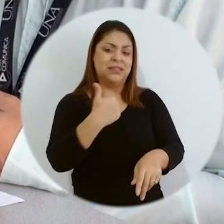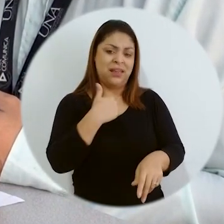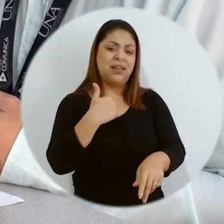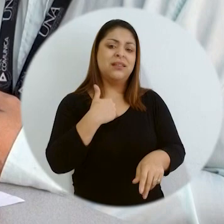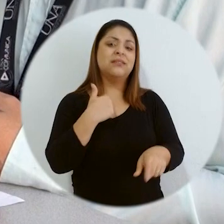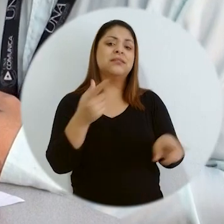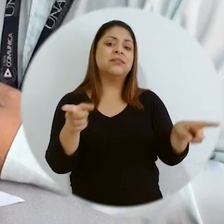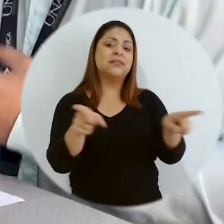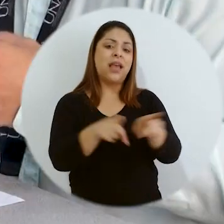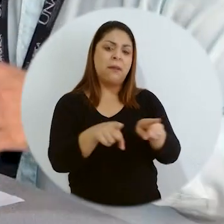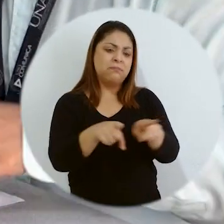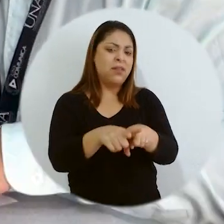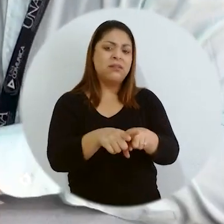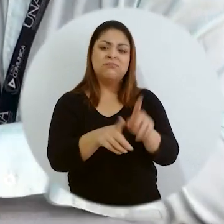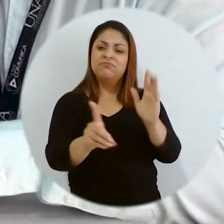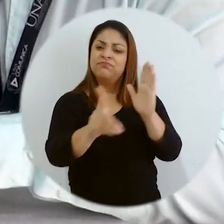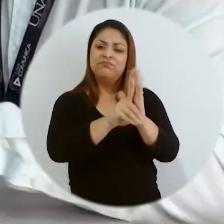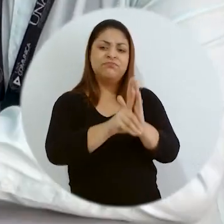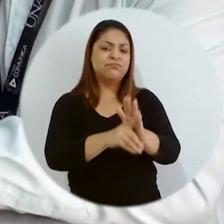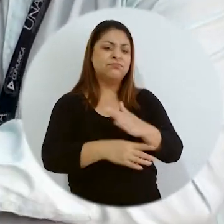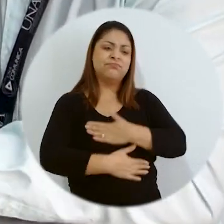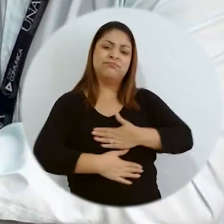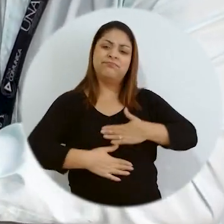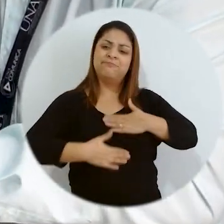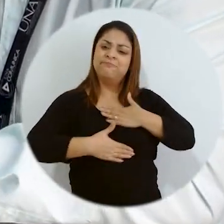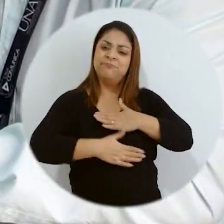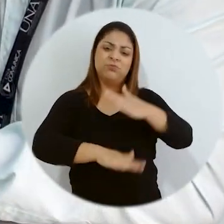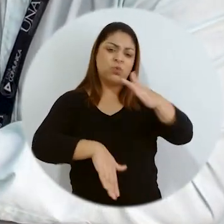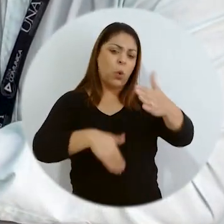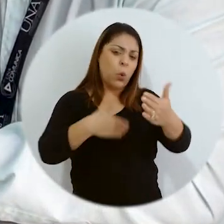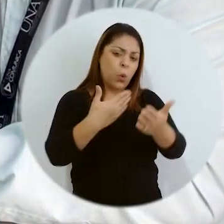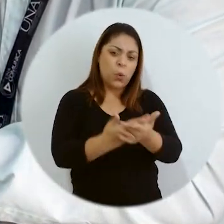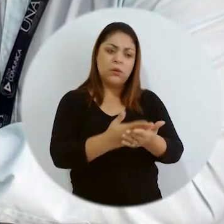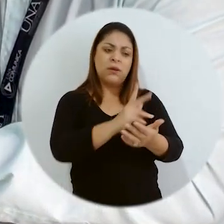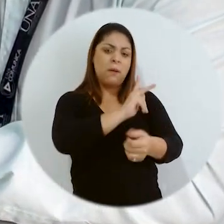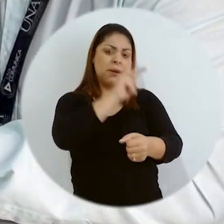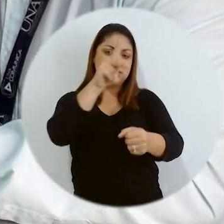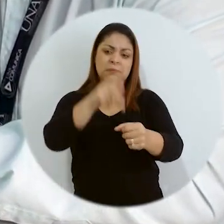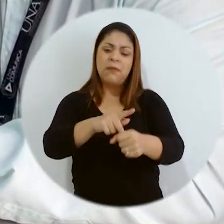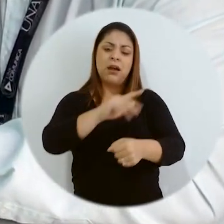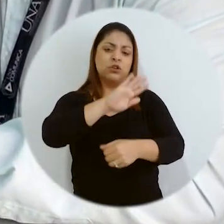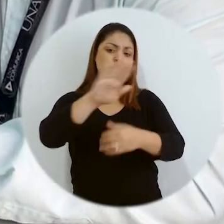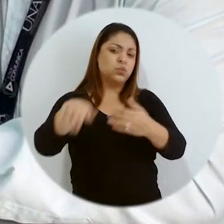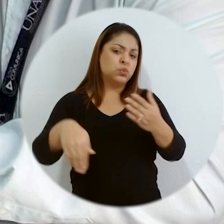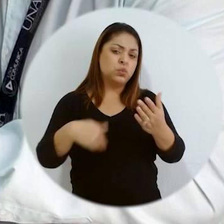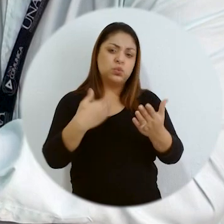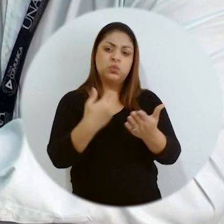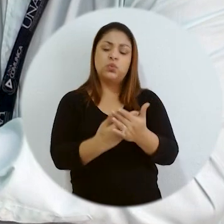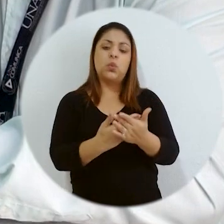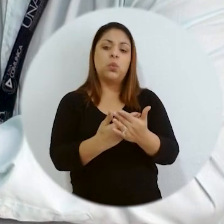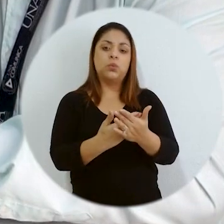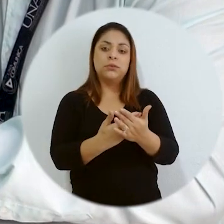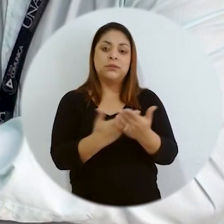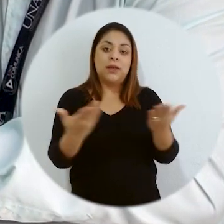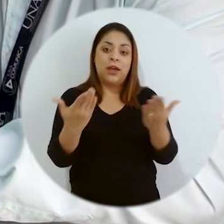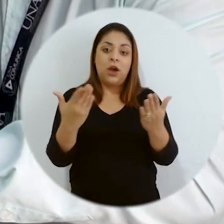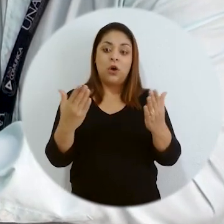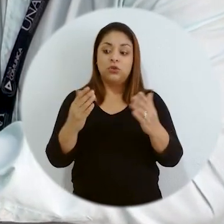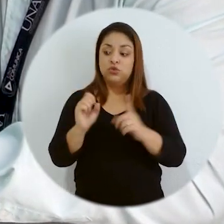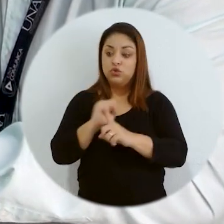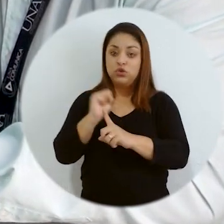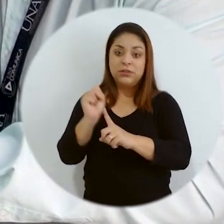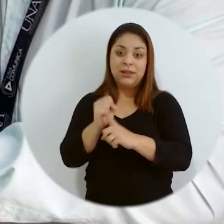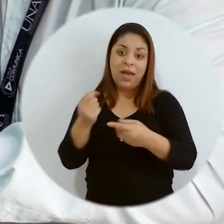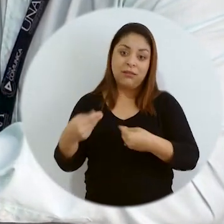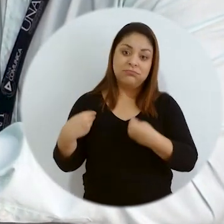pues tiene la potestad, ¿verdad?, de disfrutar de todos los derechos, de participar en todas las actividades que en la misma